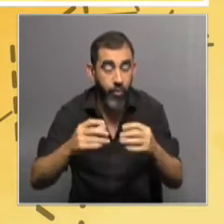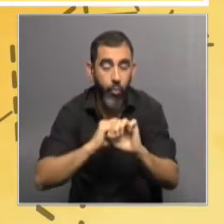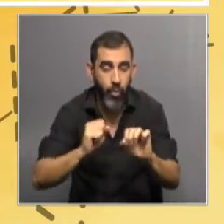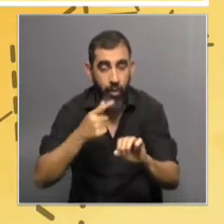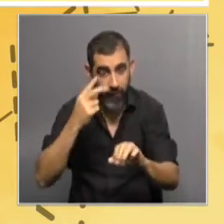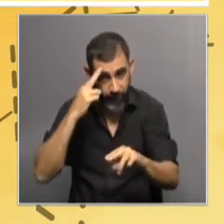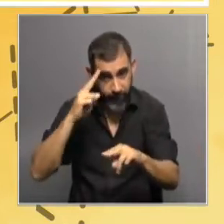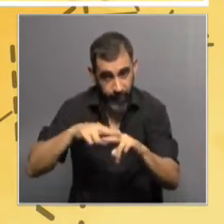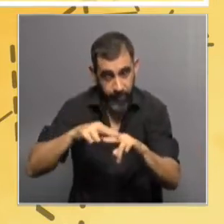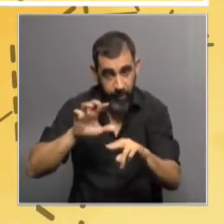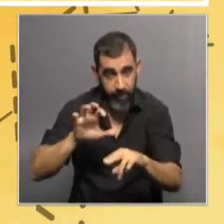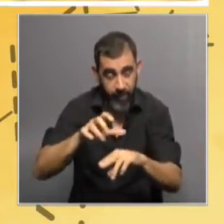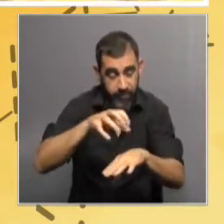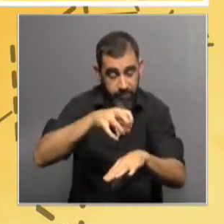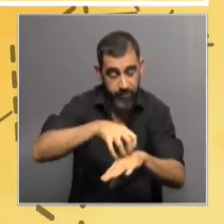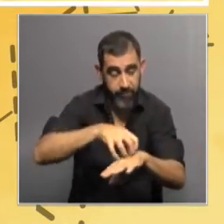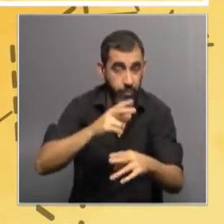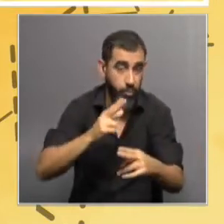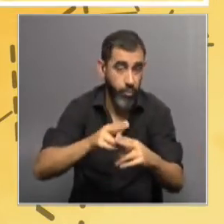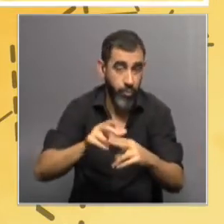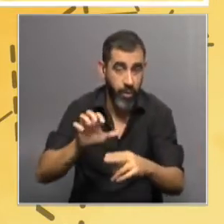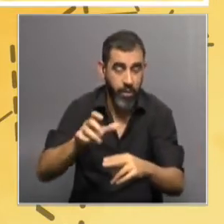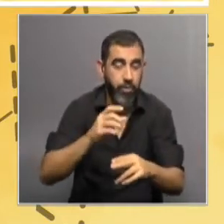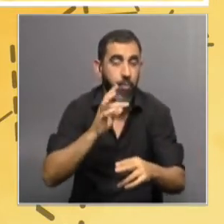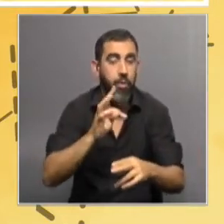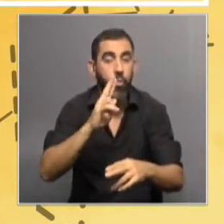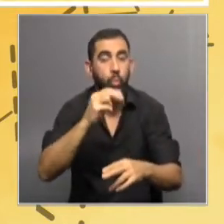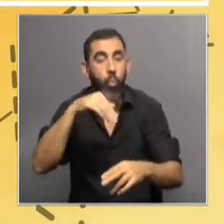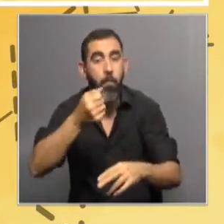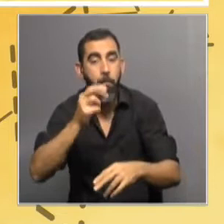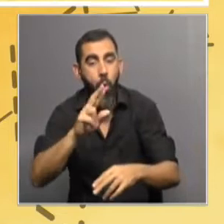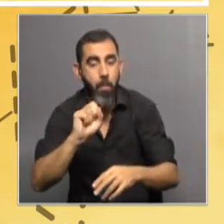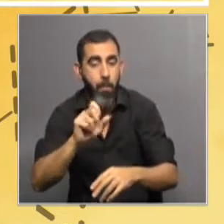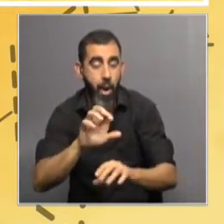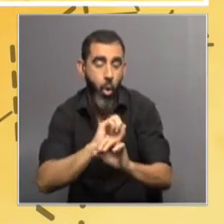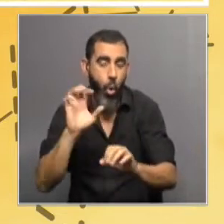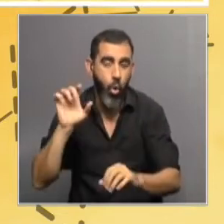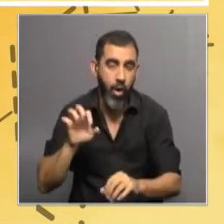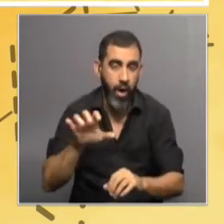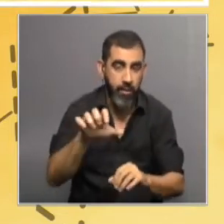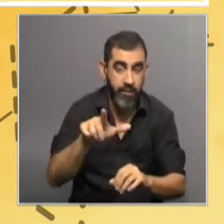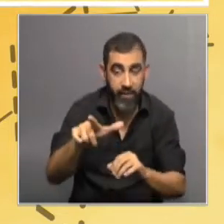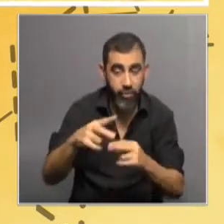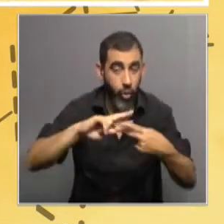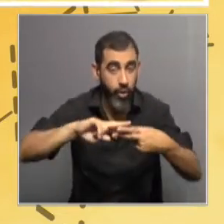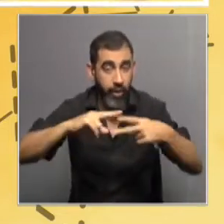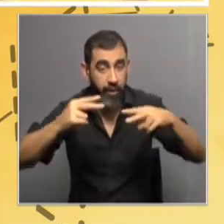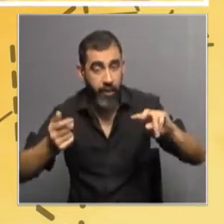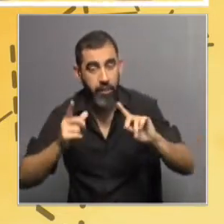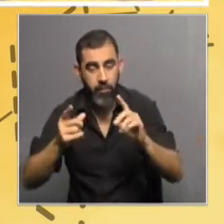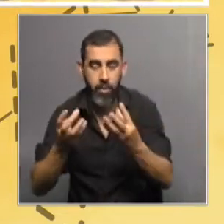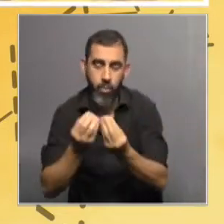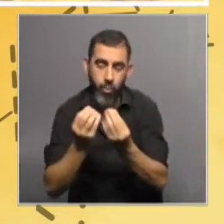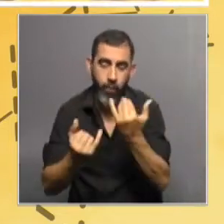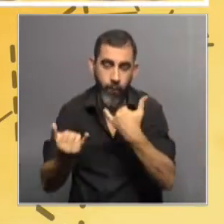que lo configura lo que entendemos como un tumor maligno como un cáncer como esa información genética nos brinda también mucha